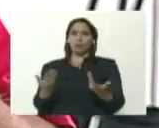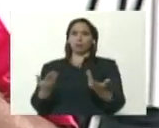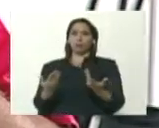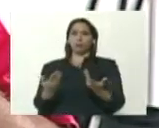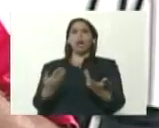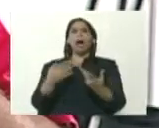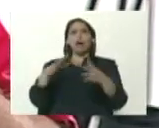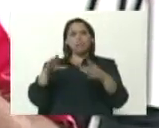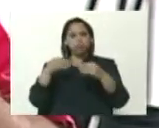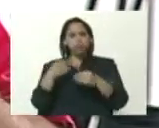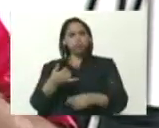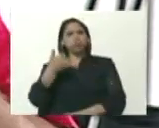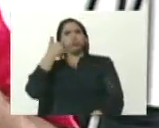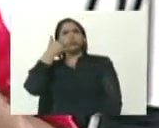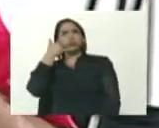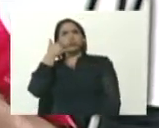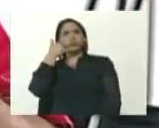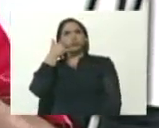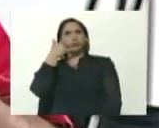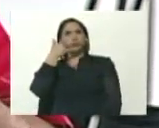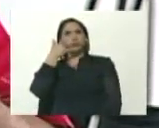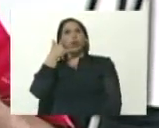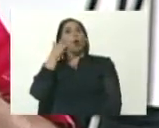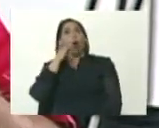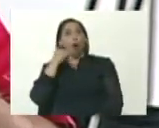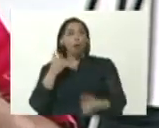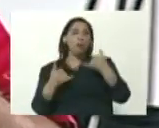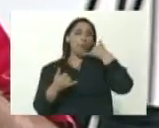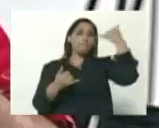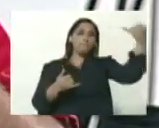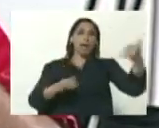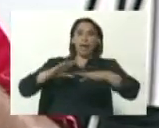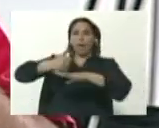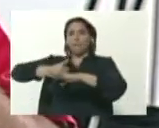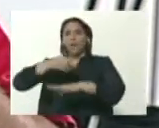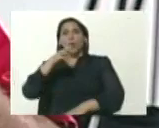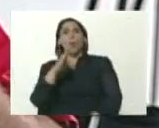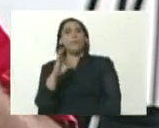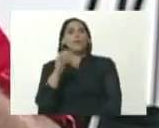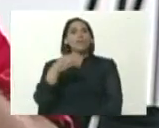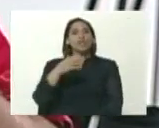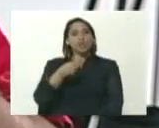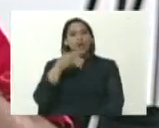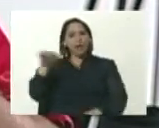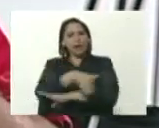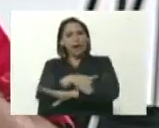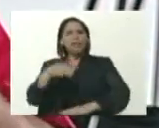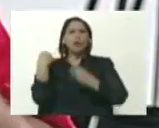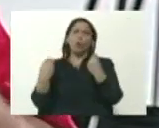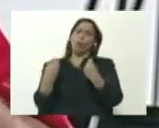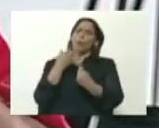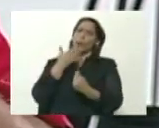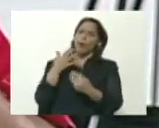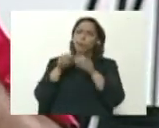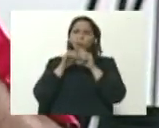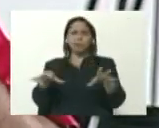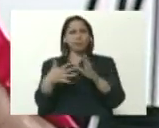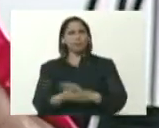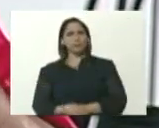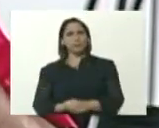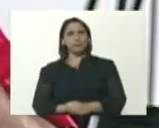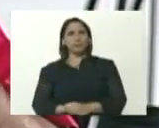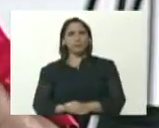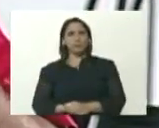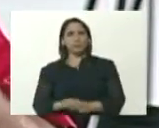agarrar un número de teléfono, llamar a un jefe de VCHE, llamar a un jefe de calle y preguntarle, mira, ¿cómo está el despliegue en